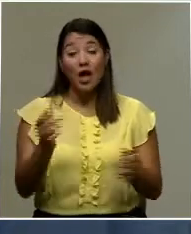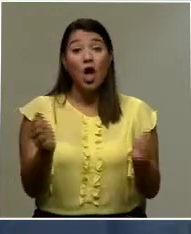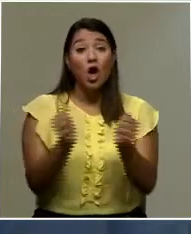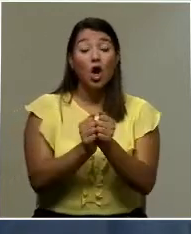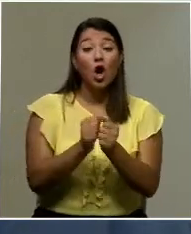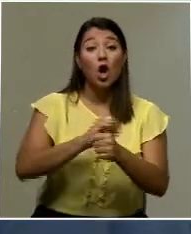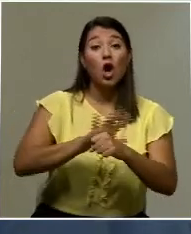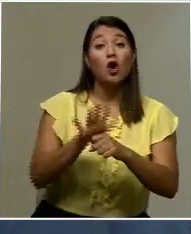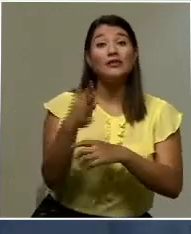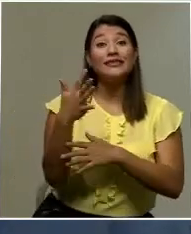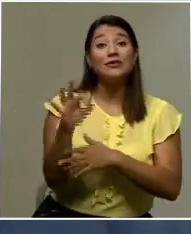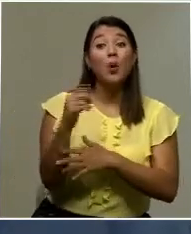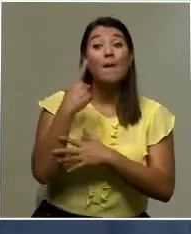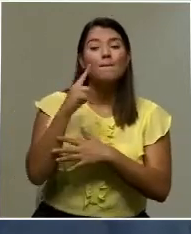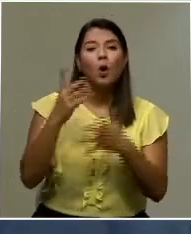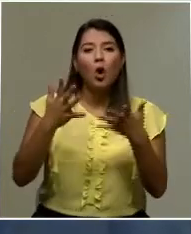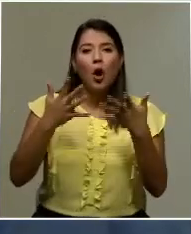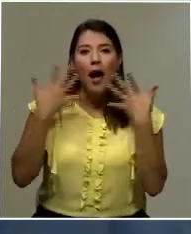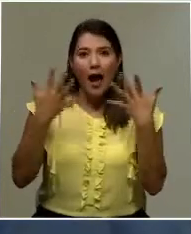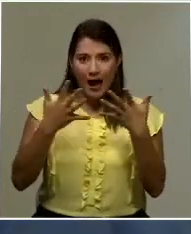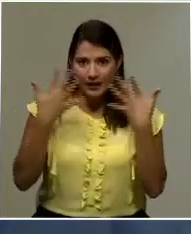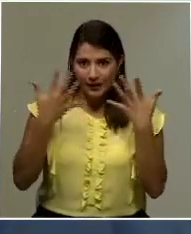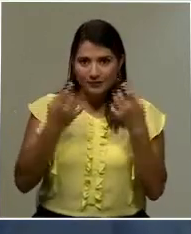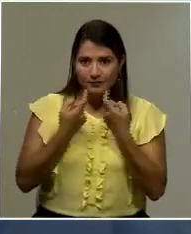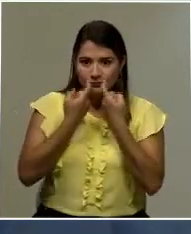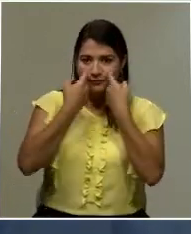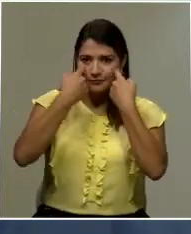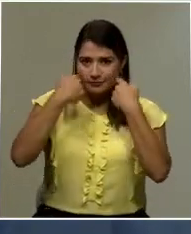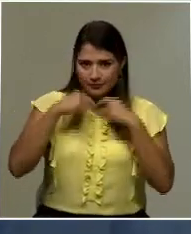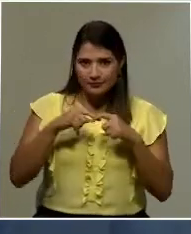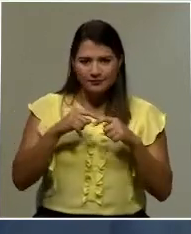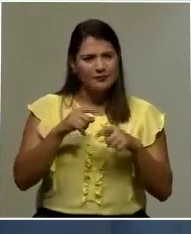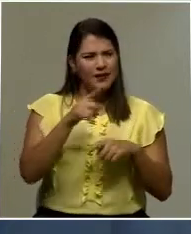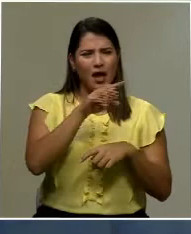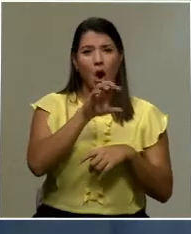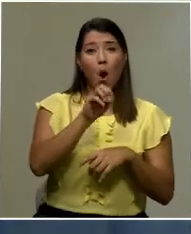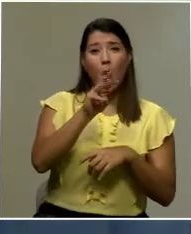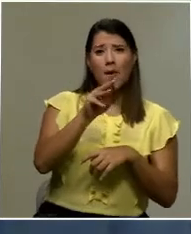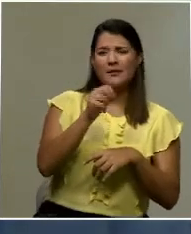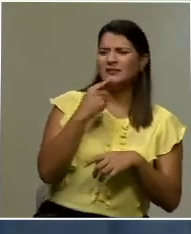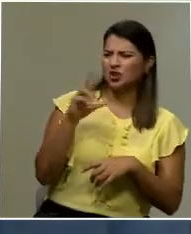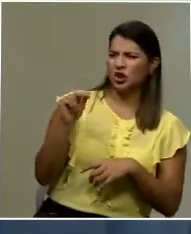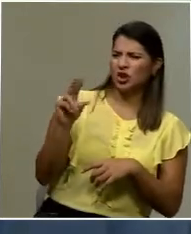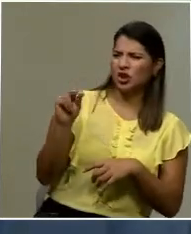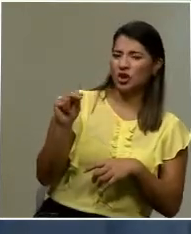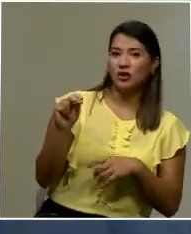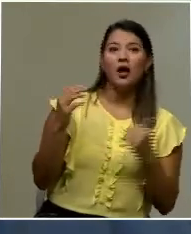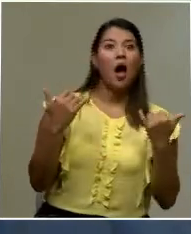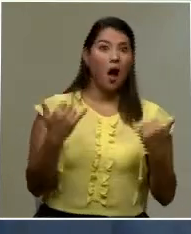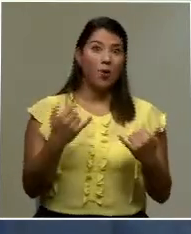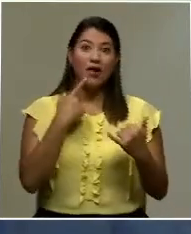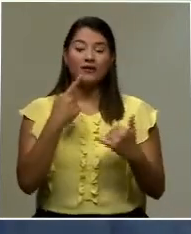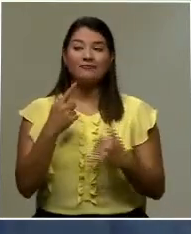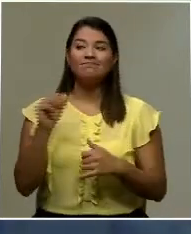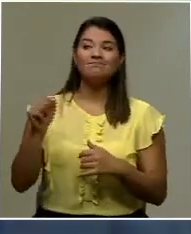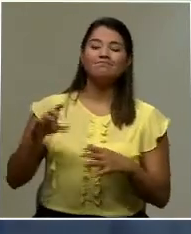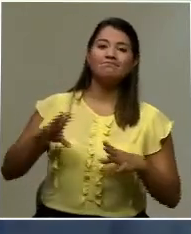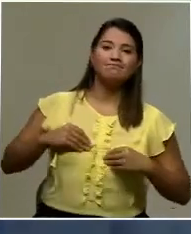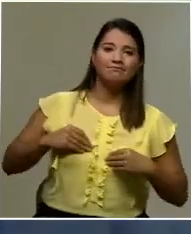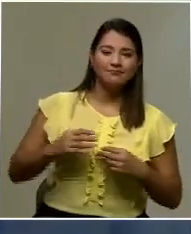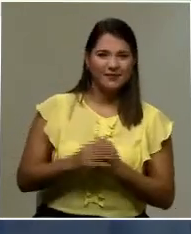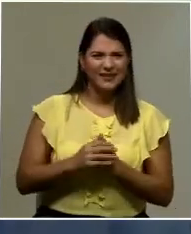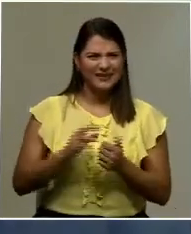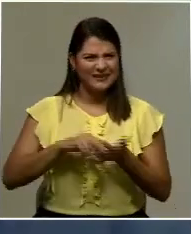de millones de contagiados, les dieron la razón. ¿Qué es el efecto aerosol? Explíquenos en